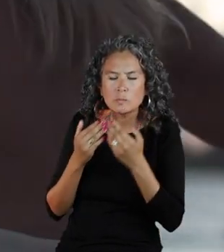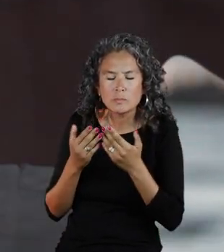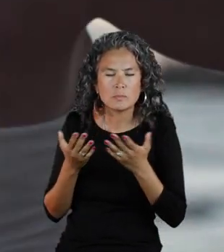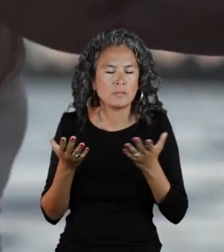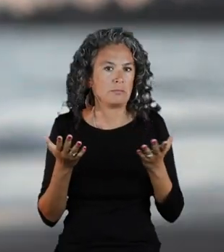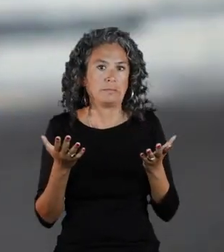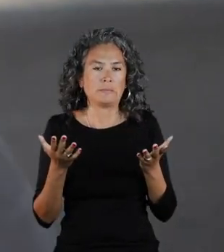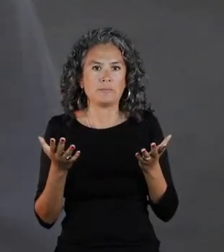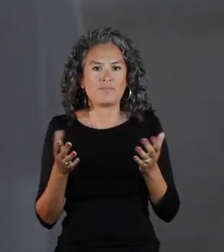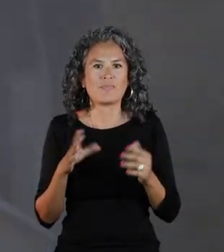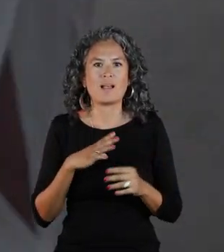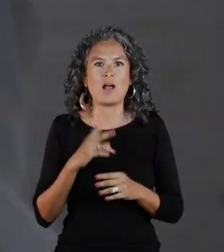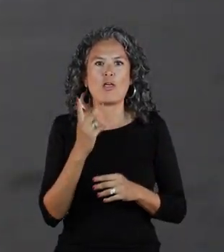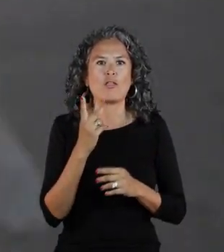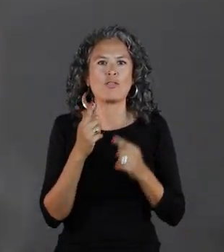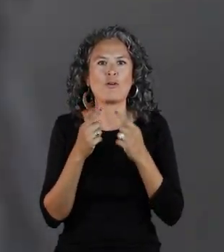Teníamos dos vidas diferentes.